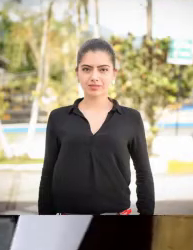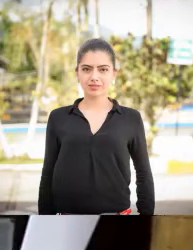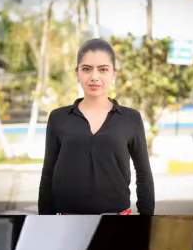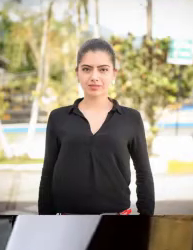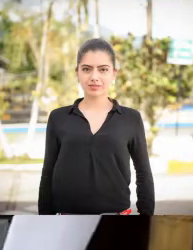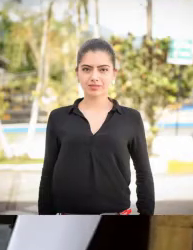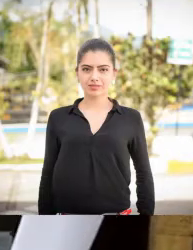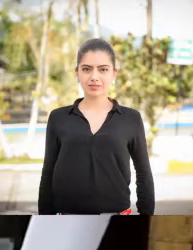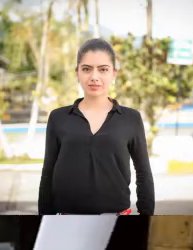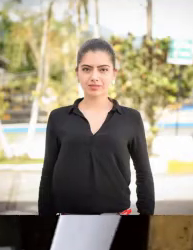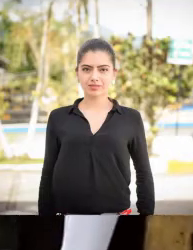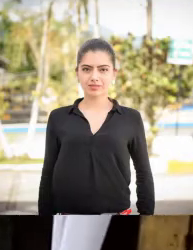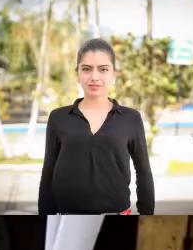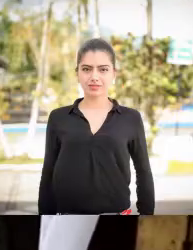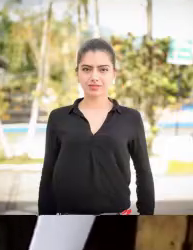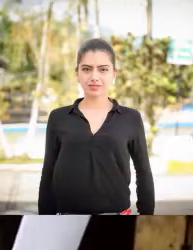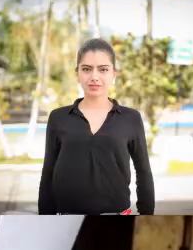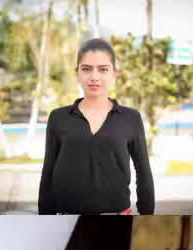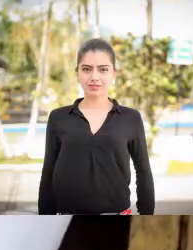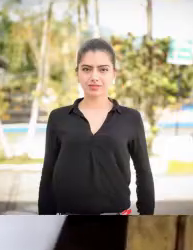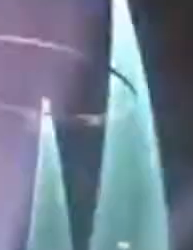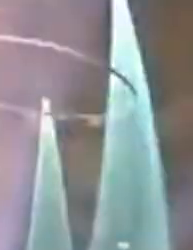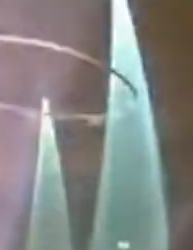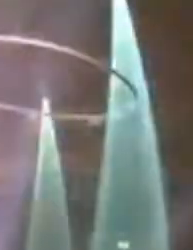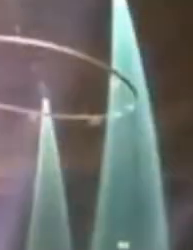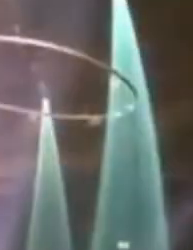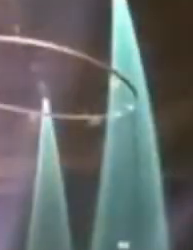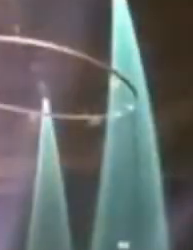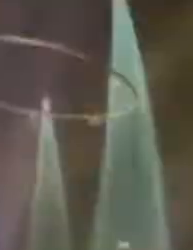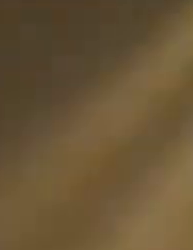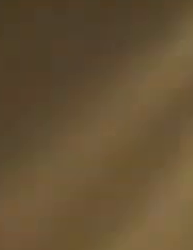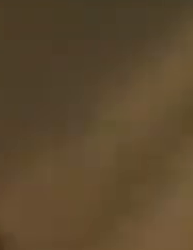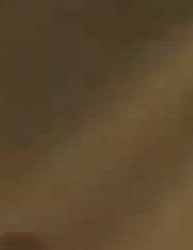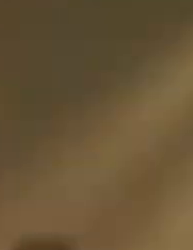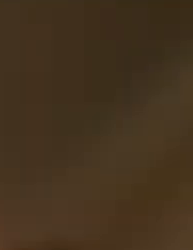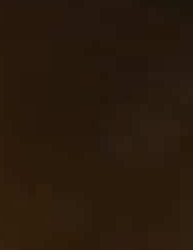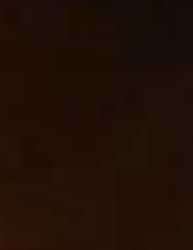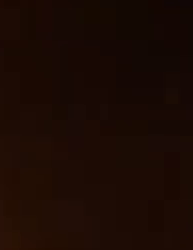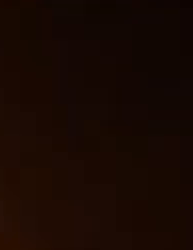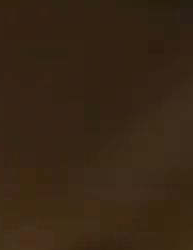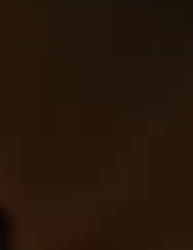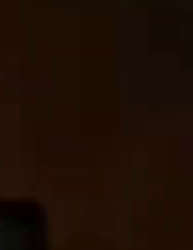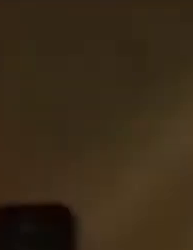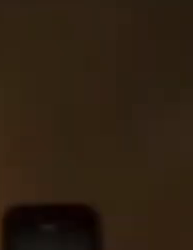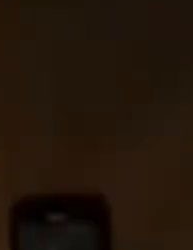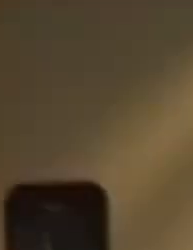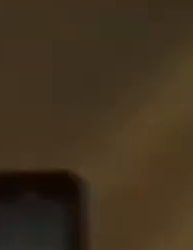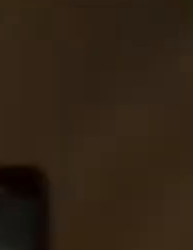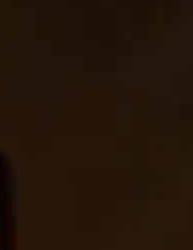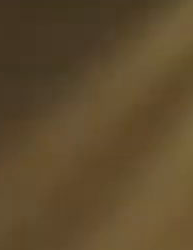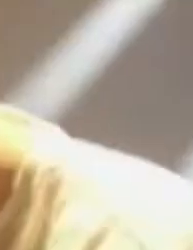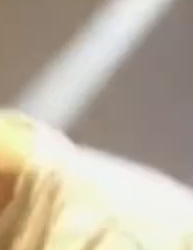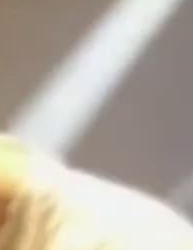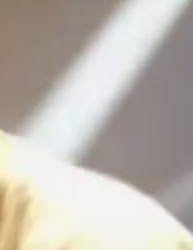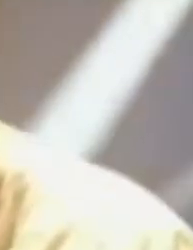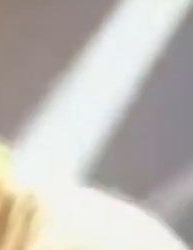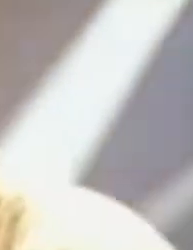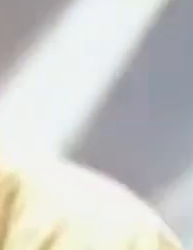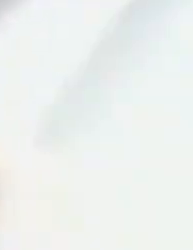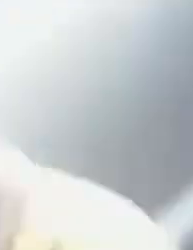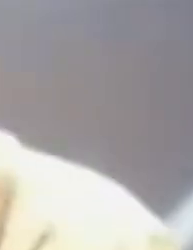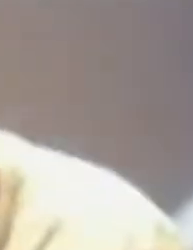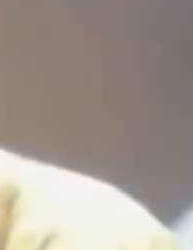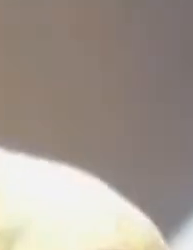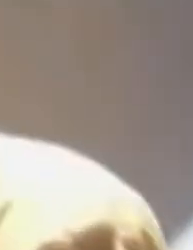autorización depende única y exclusivamente del Ministerio del Interior. Además, queda abierta la posibilidad para que en Ibagué se pueda solicitar la autorización de